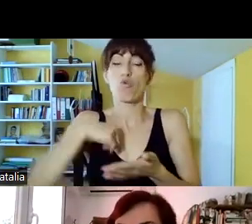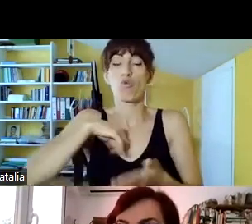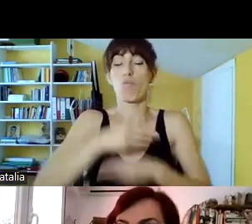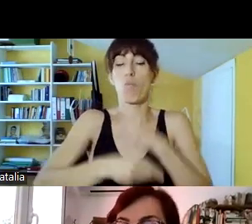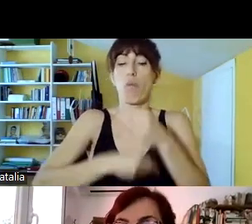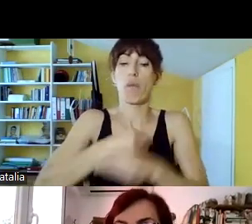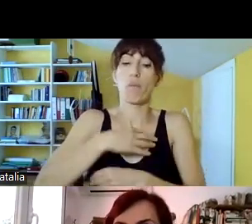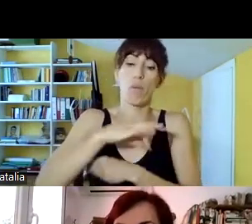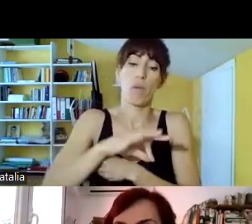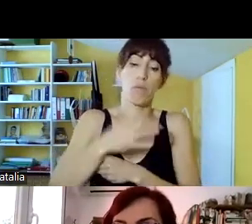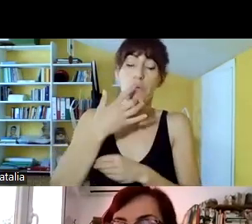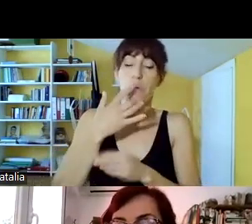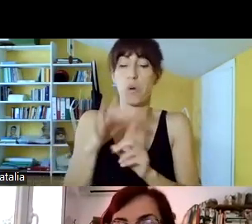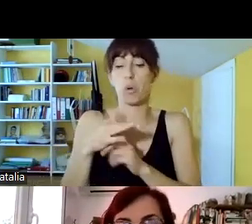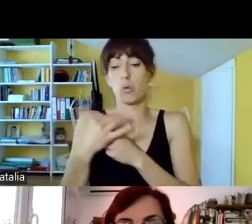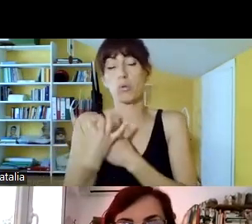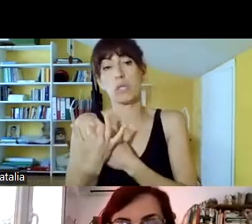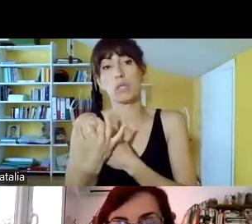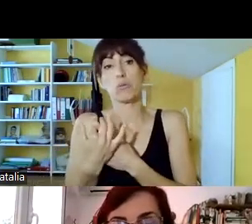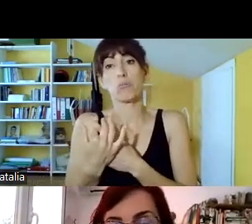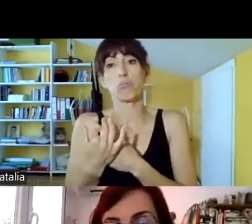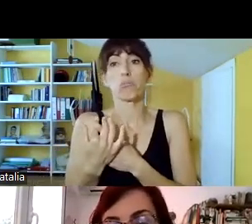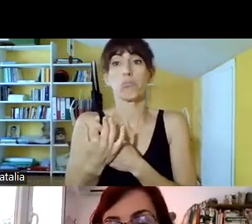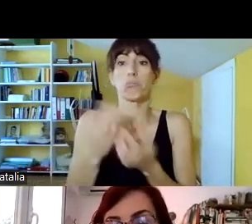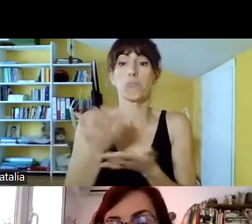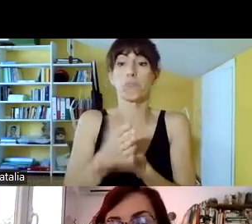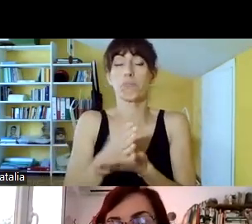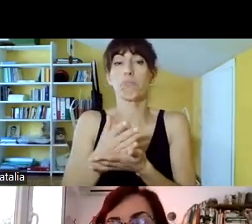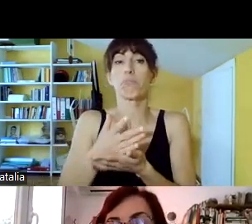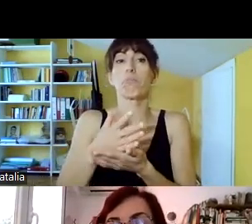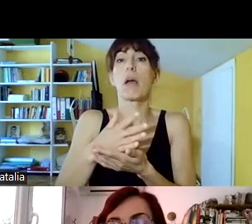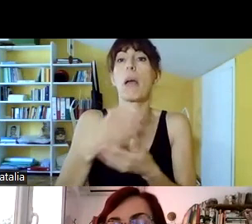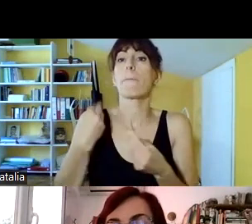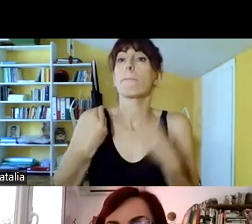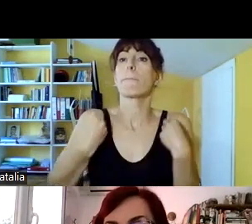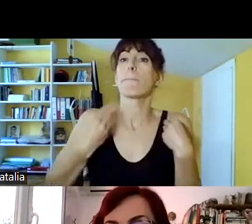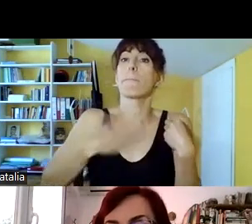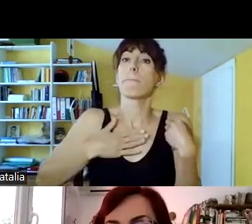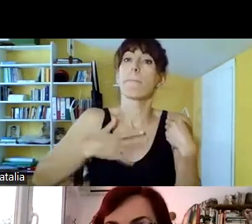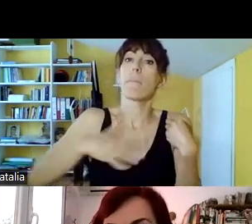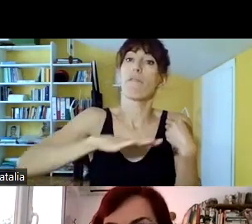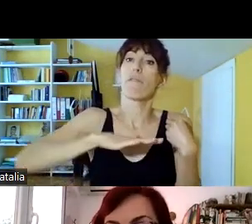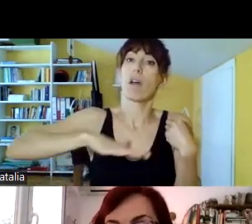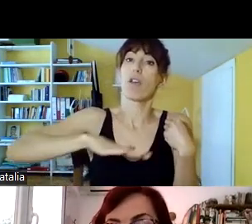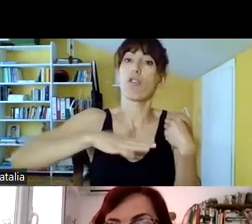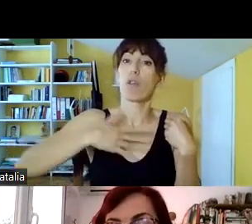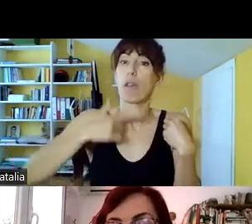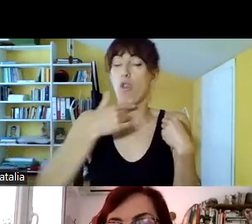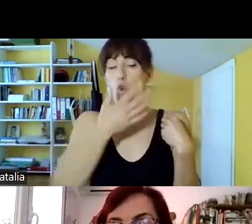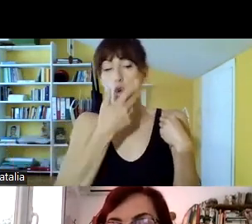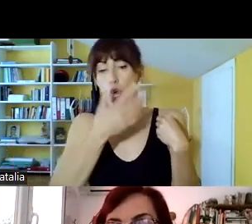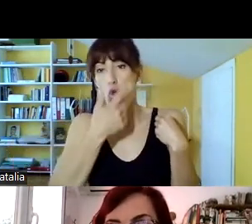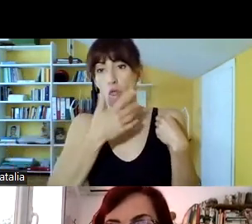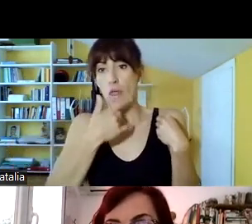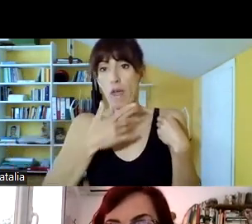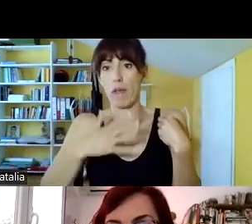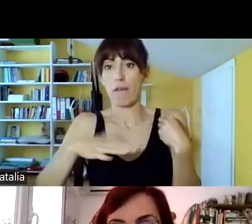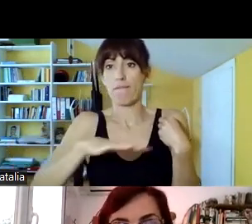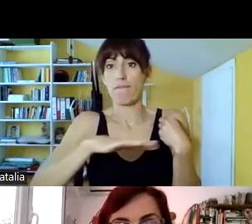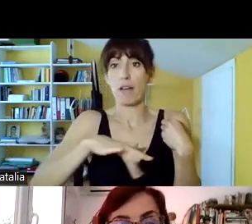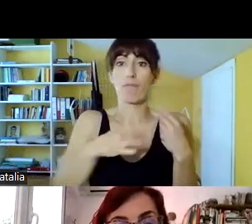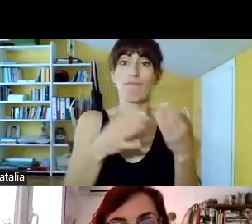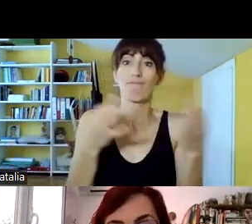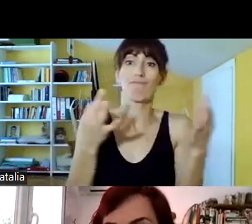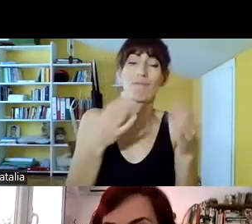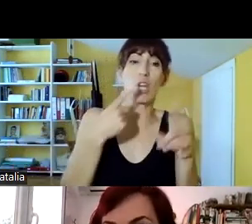el contexto, ¿no? En los determinantes intermedios y en el barrio, que tiene que ver con conocer el barrio, conocer qué cosas